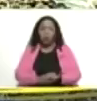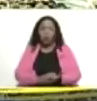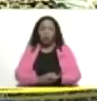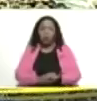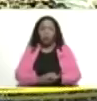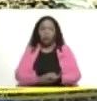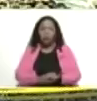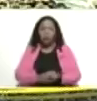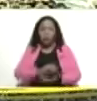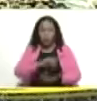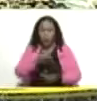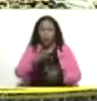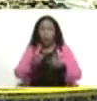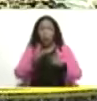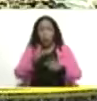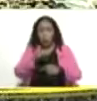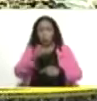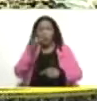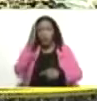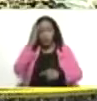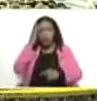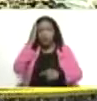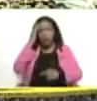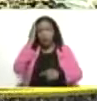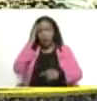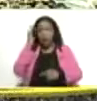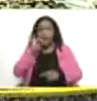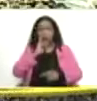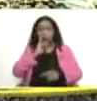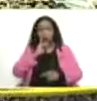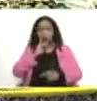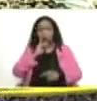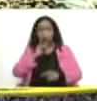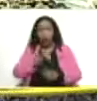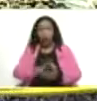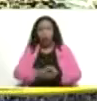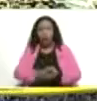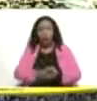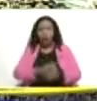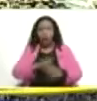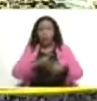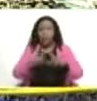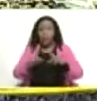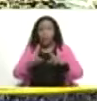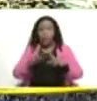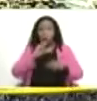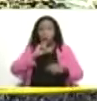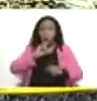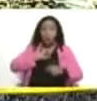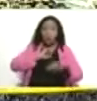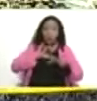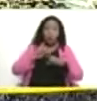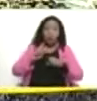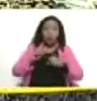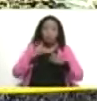Ustedes algunos saben algunos detalles, pero el enemigo imperialista no